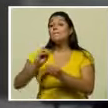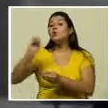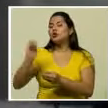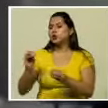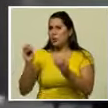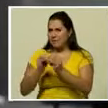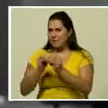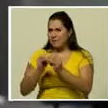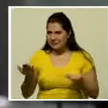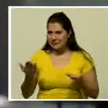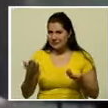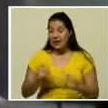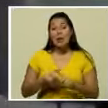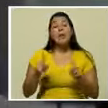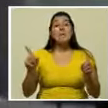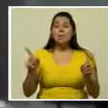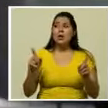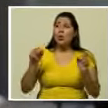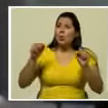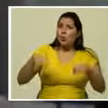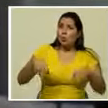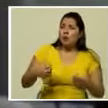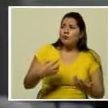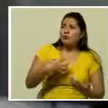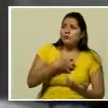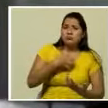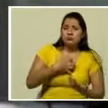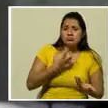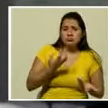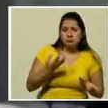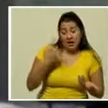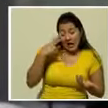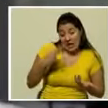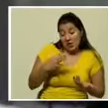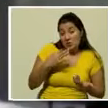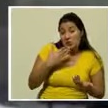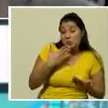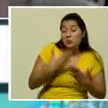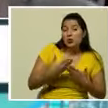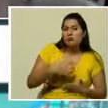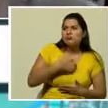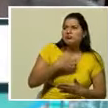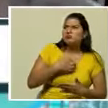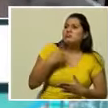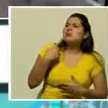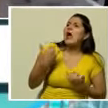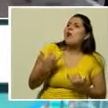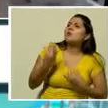decir qué más vamos a hacer, porque en este momento el desempleo está totalmente